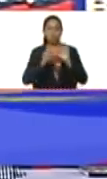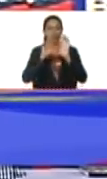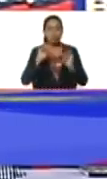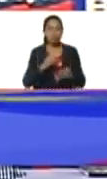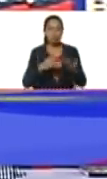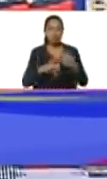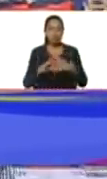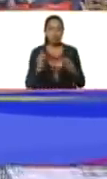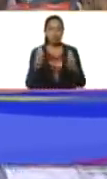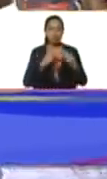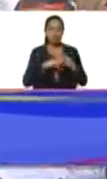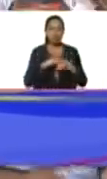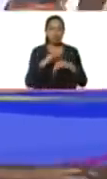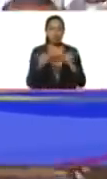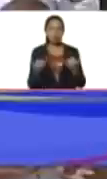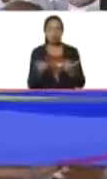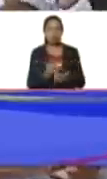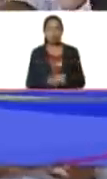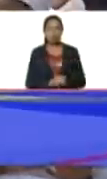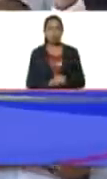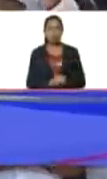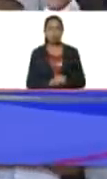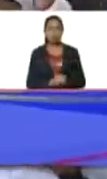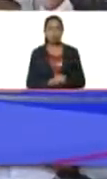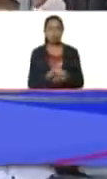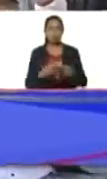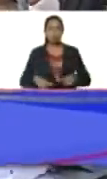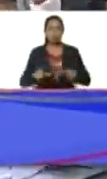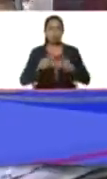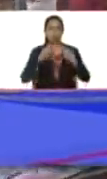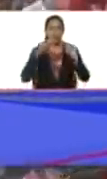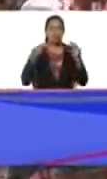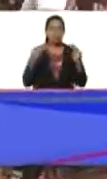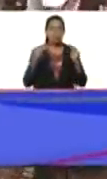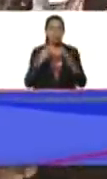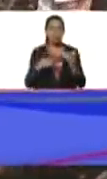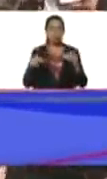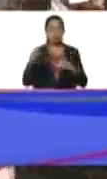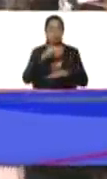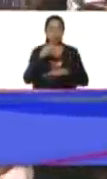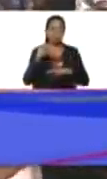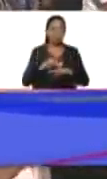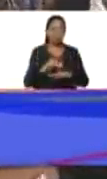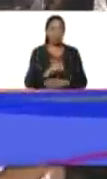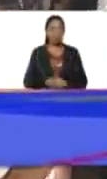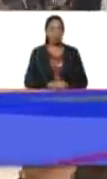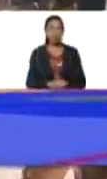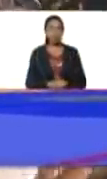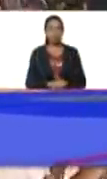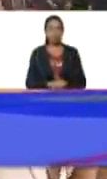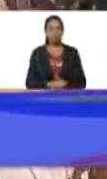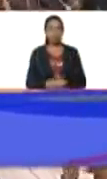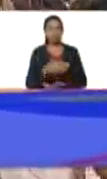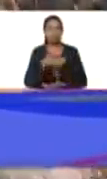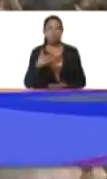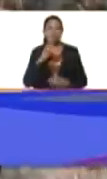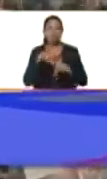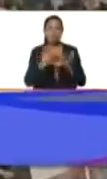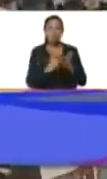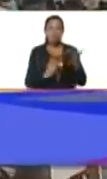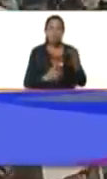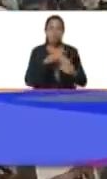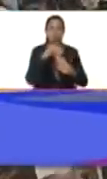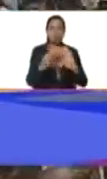vamos a conformar en las cuadrantes de paz a nivel nacional. Quiero una propuesta